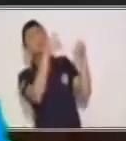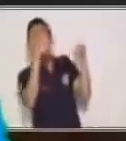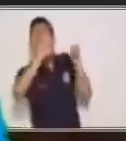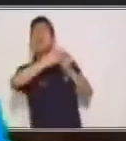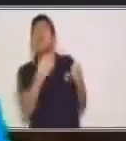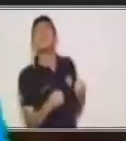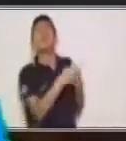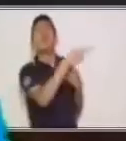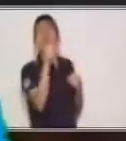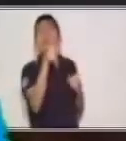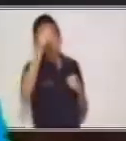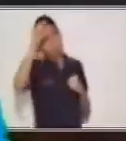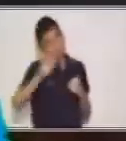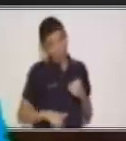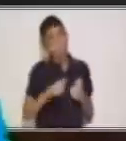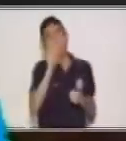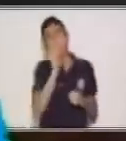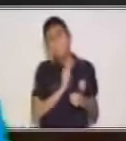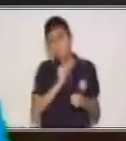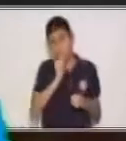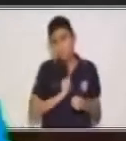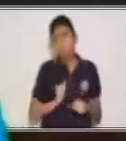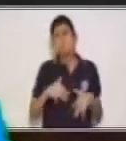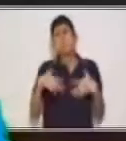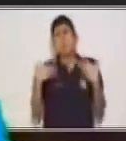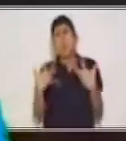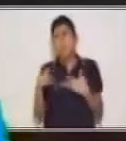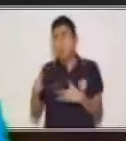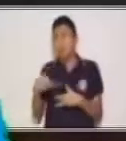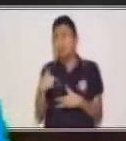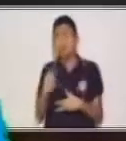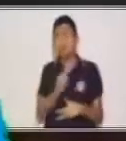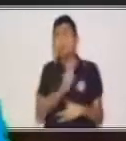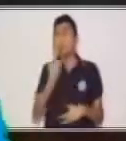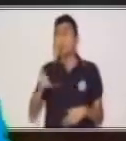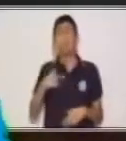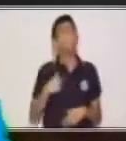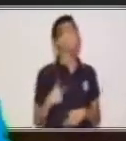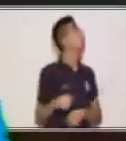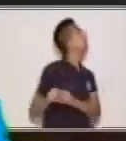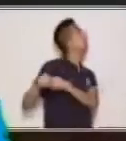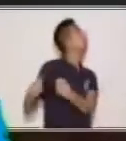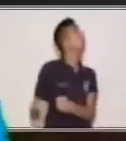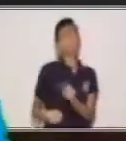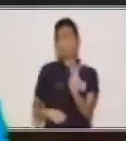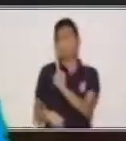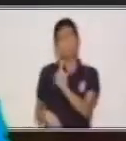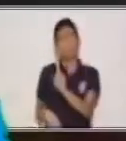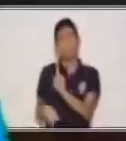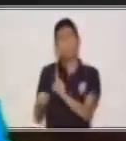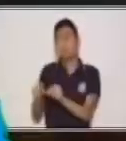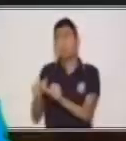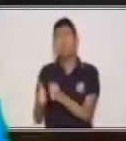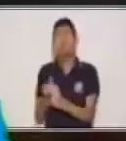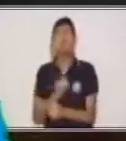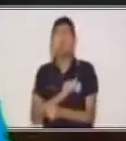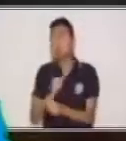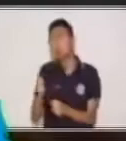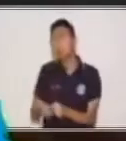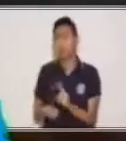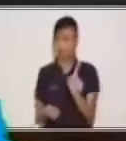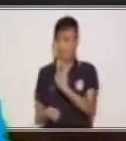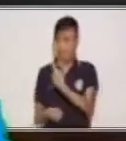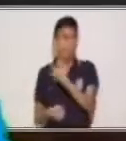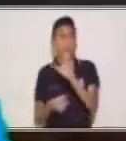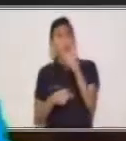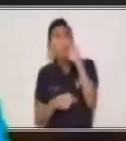se quebró es paciente. ¿Por qué? Porque otra persona realizó esa acción, ¿ok? Bueno, espero que les haya quedado claro. Vamos